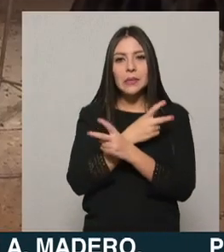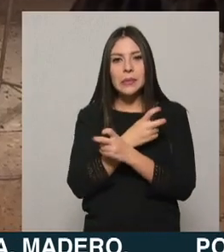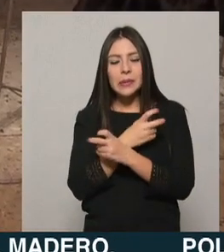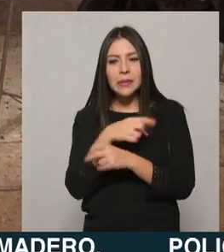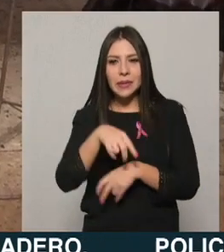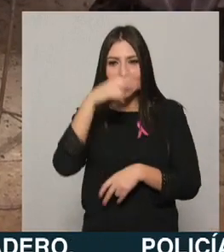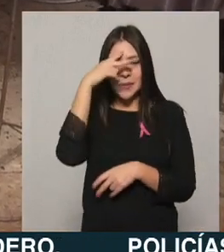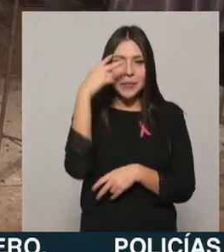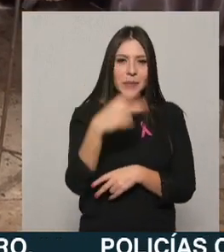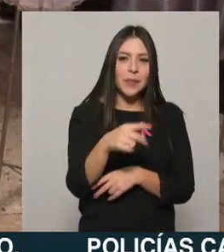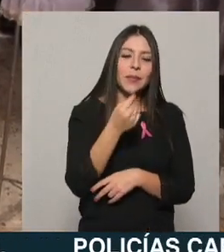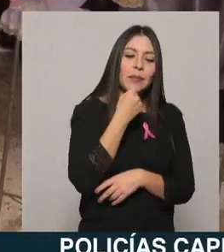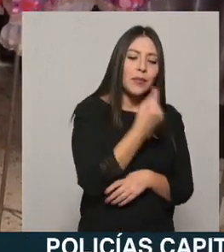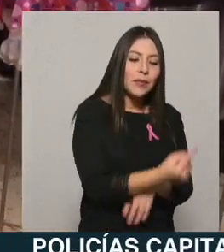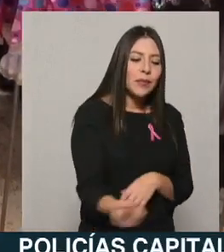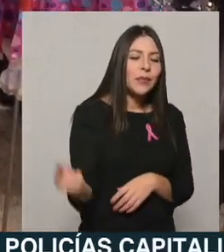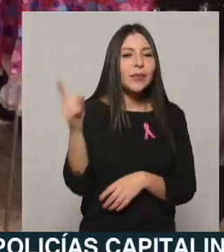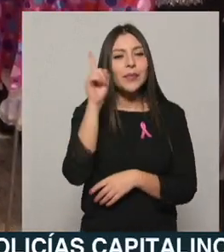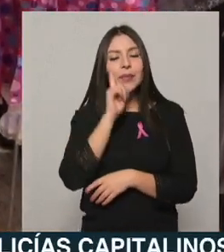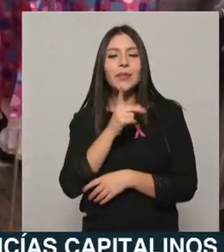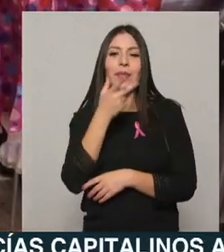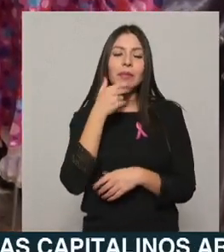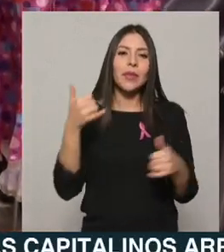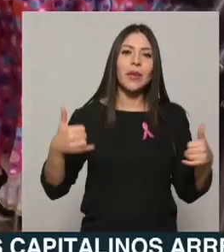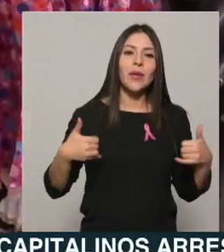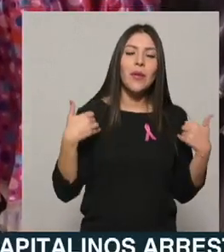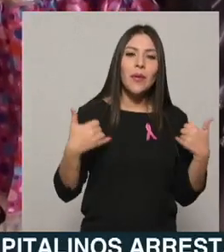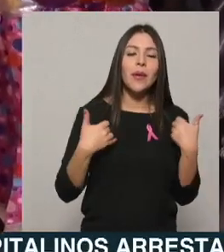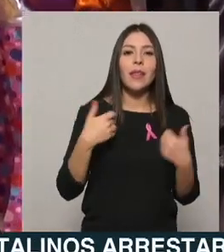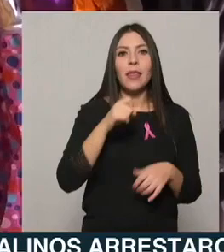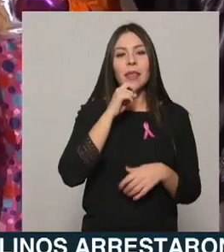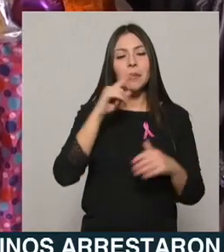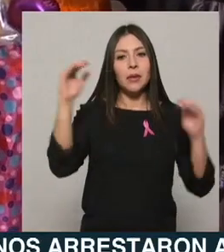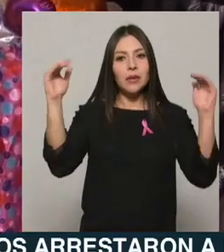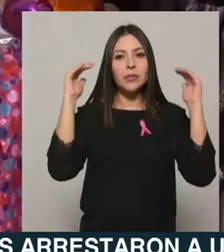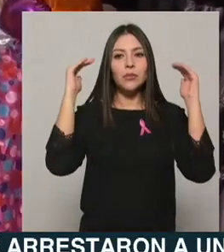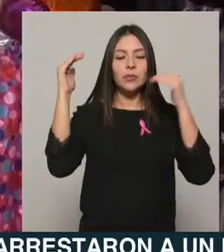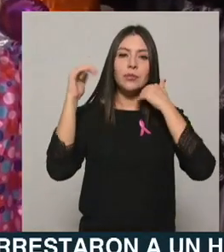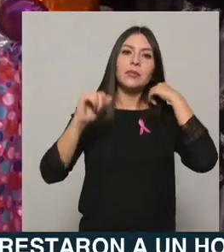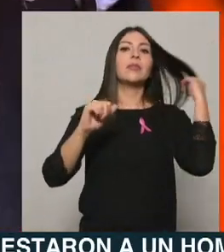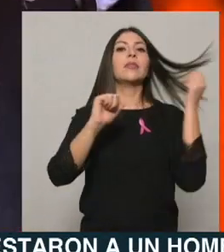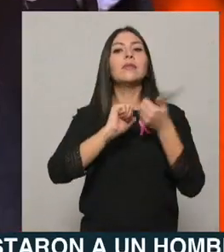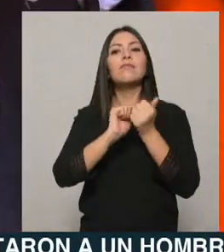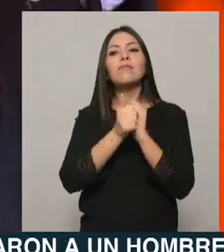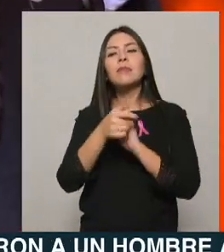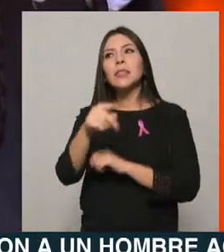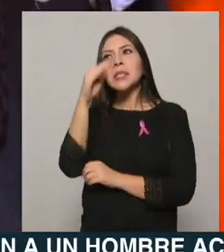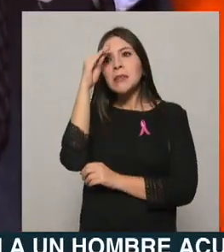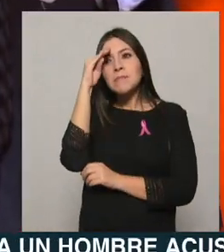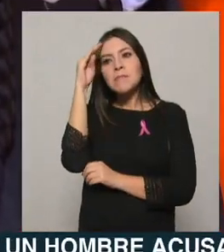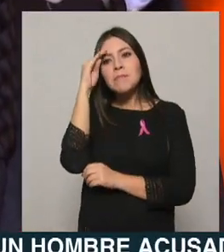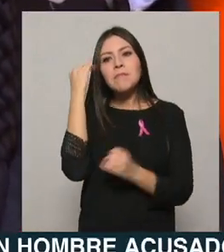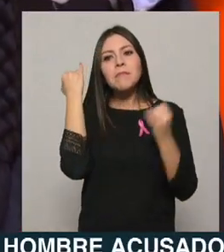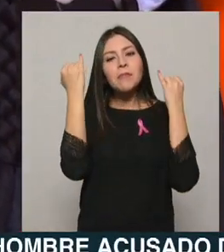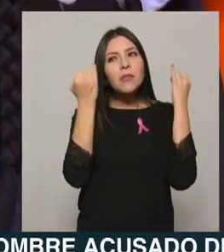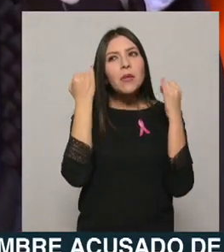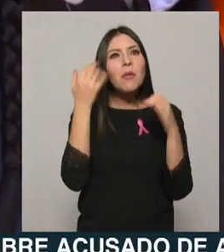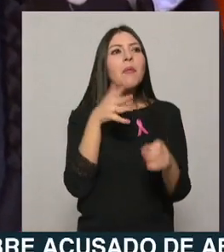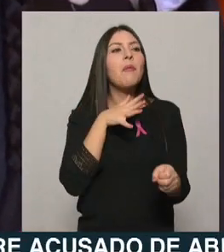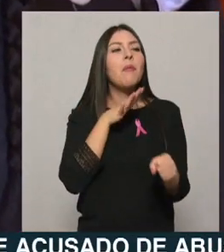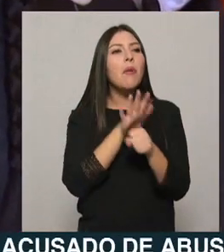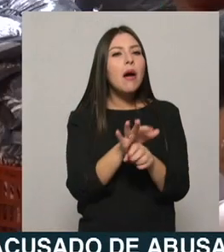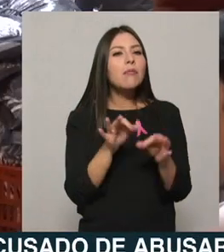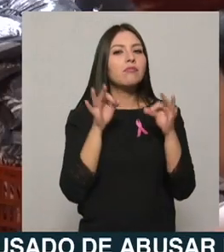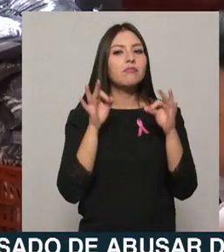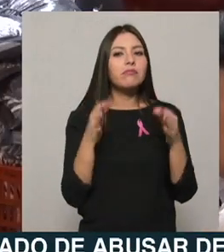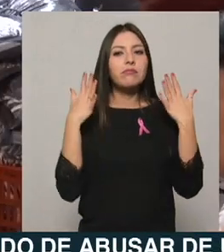niños, niñas, adolescentes, jóvenes y hasta adultos comienzan a idear el disfraz de Halloween ideal para